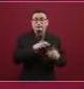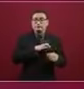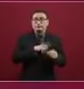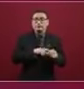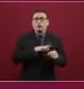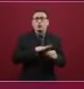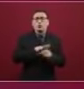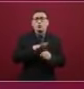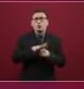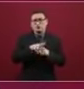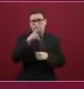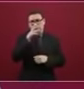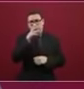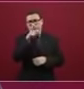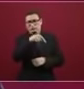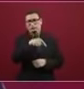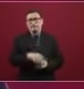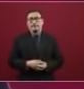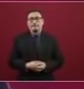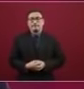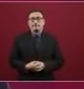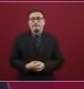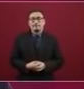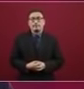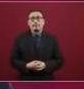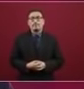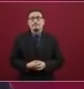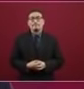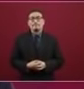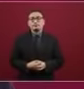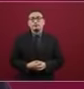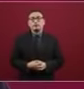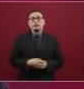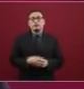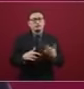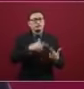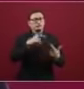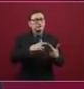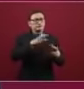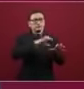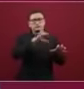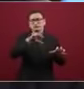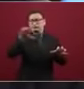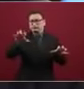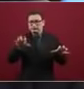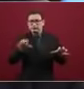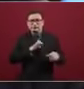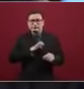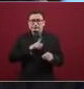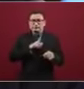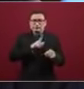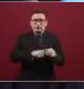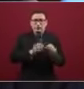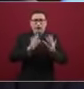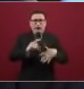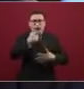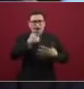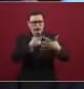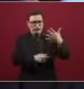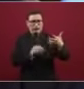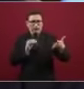sería Hermosillo. El caso de todas las regiones especiales que tenemos ya